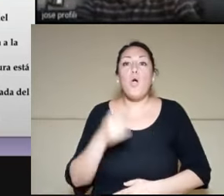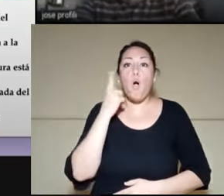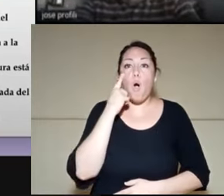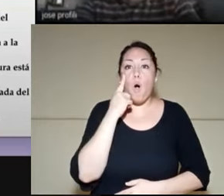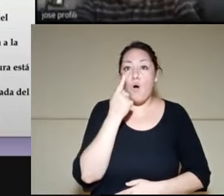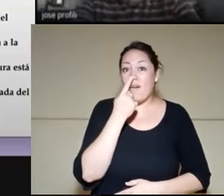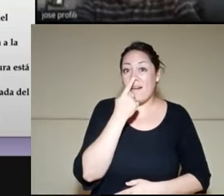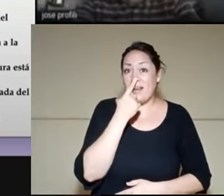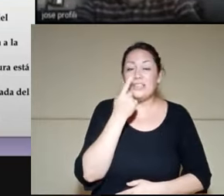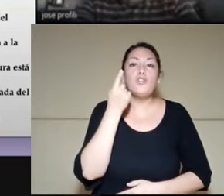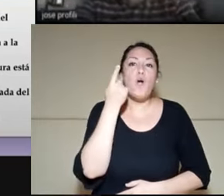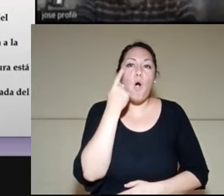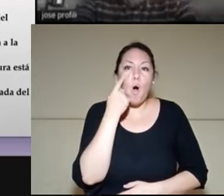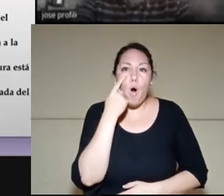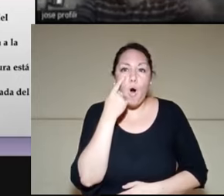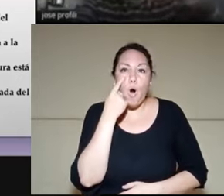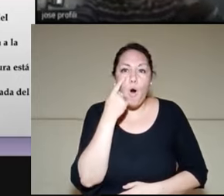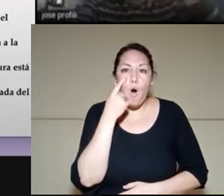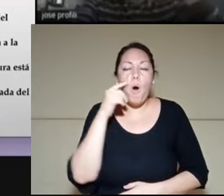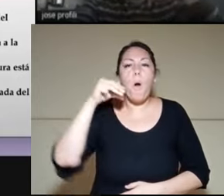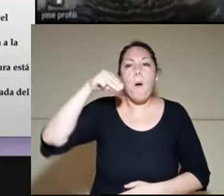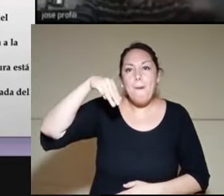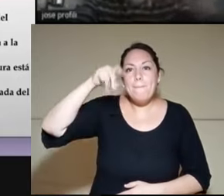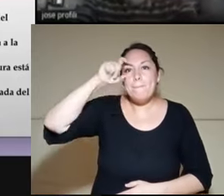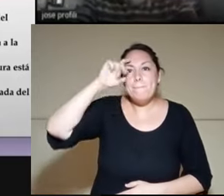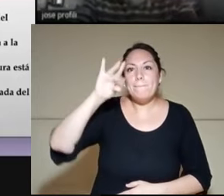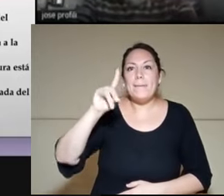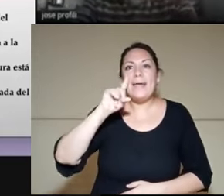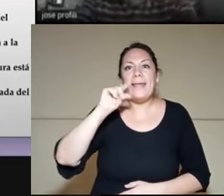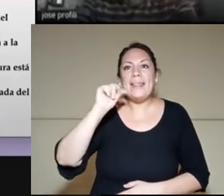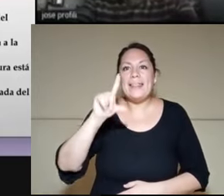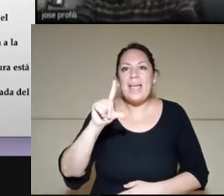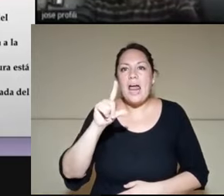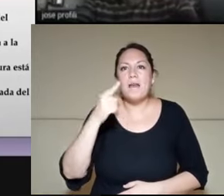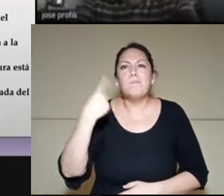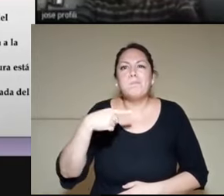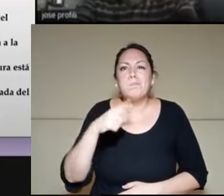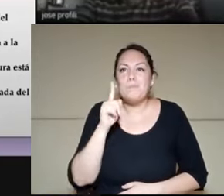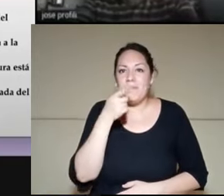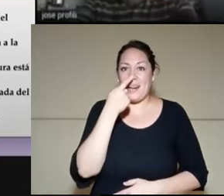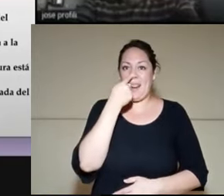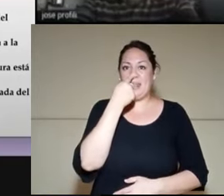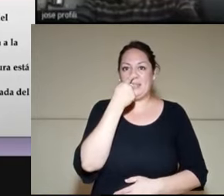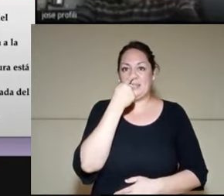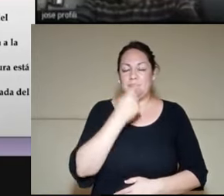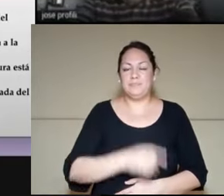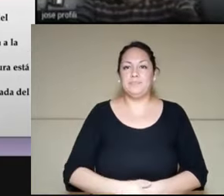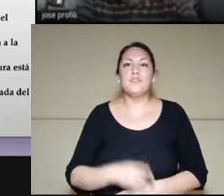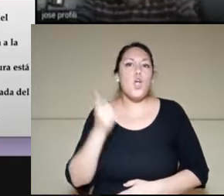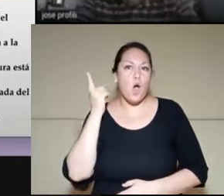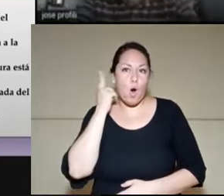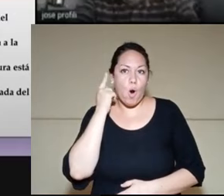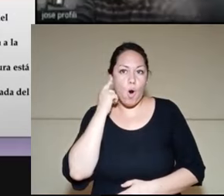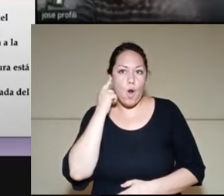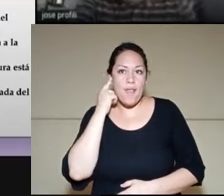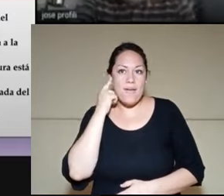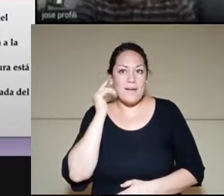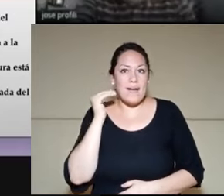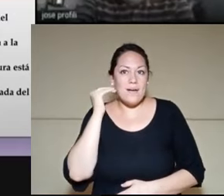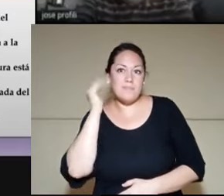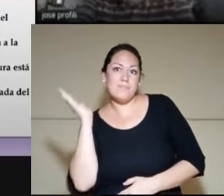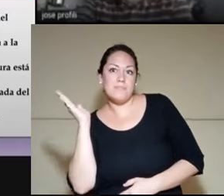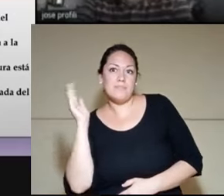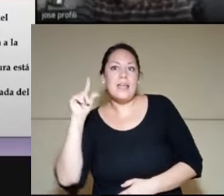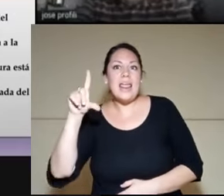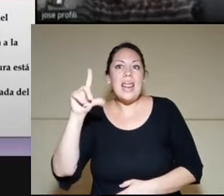el ojo está más cerca de la nariz. Por eso se dice que el ojo es medial a la nariz. Pero la